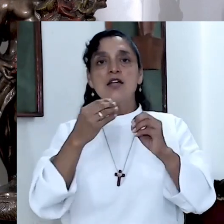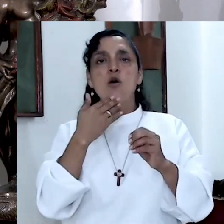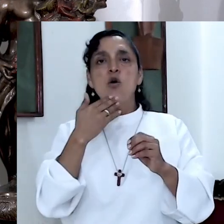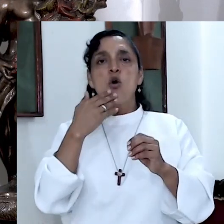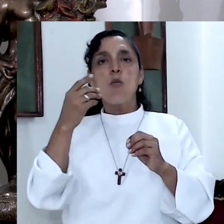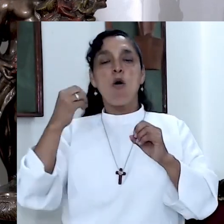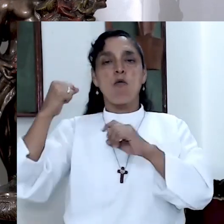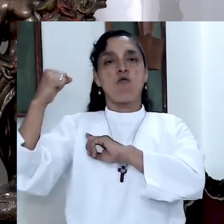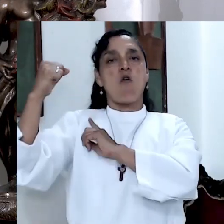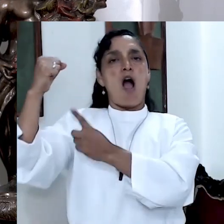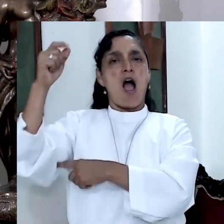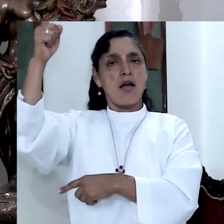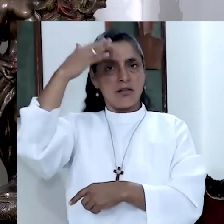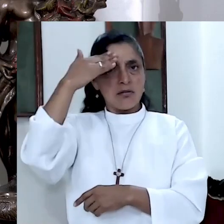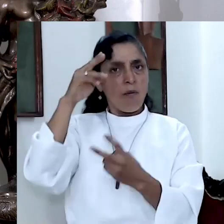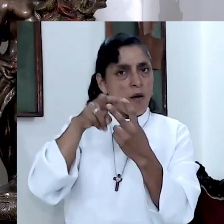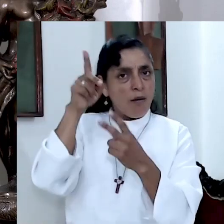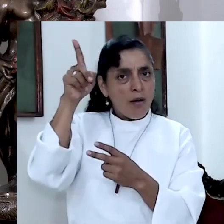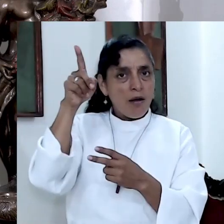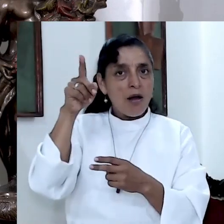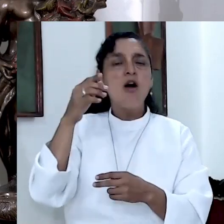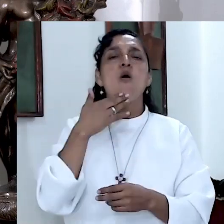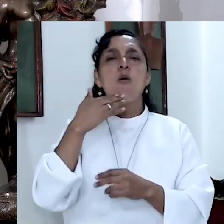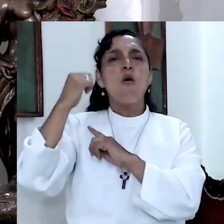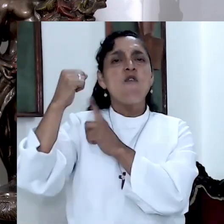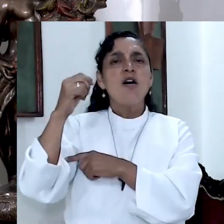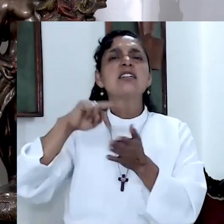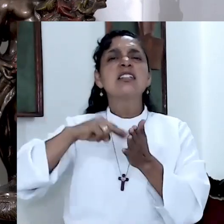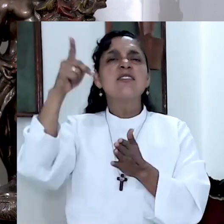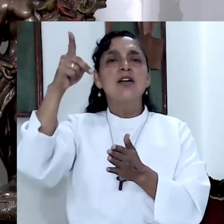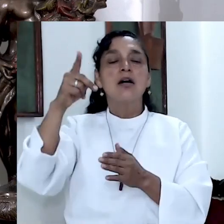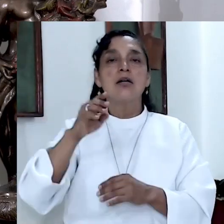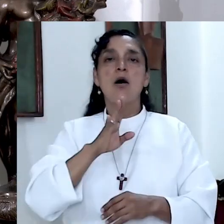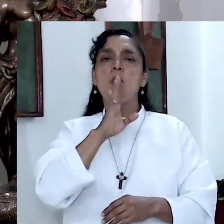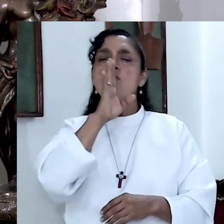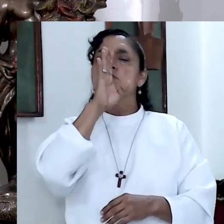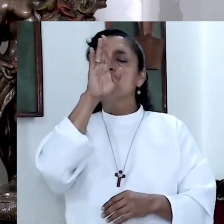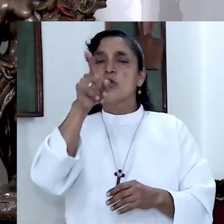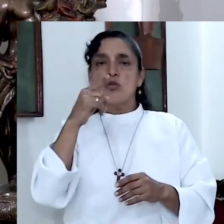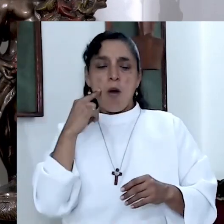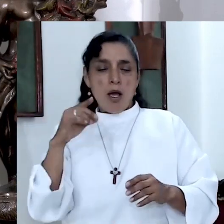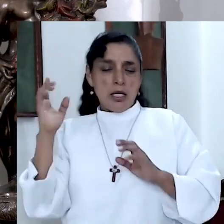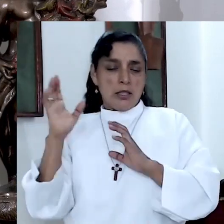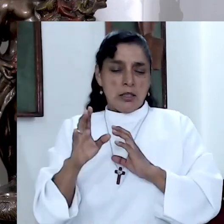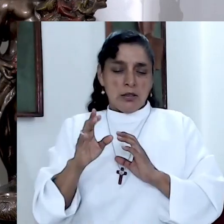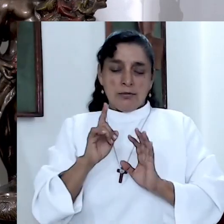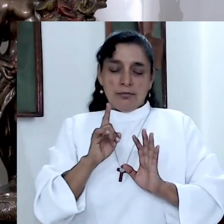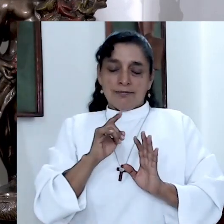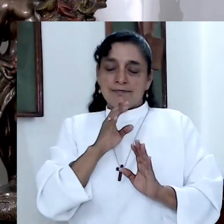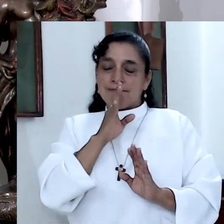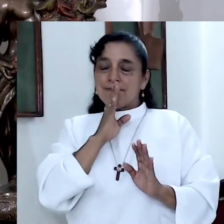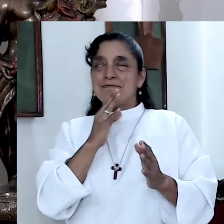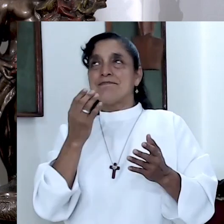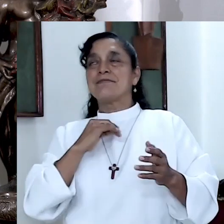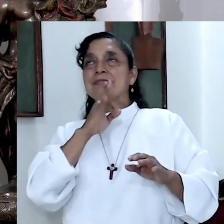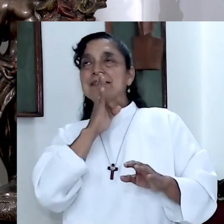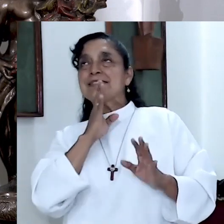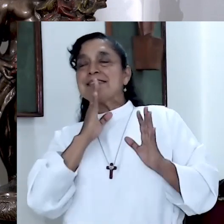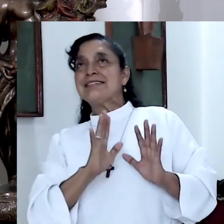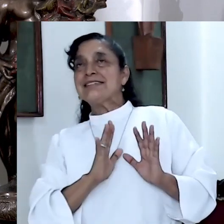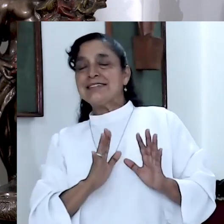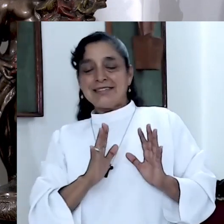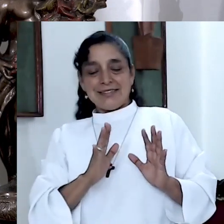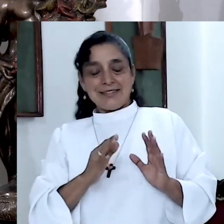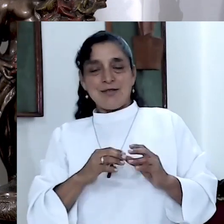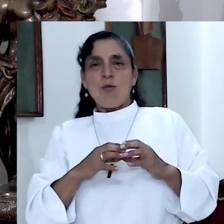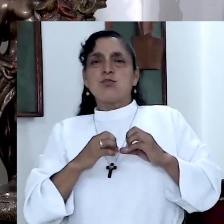¿Cómo muestra su fuerza? Siendo misericordioso con nosotros. Dios es el dueño de su fuerza,